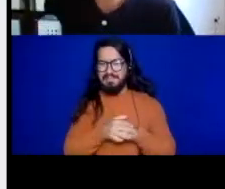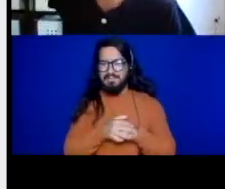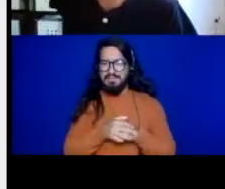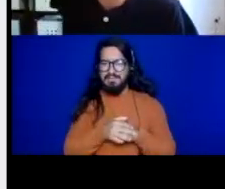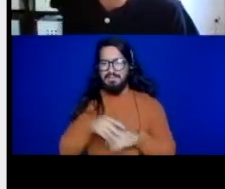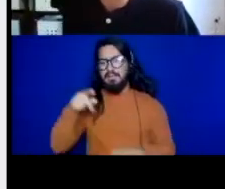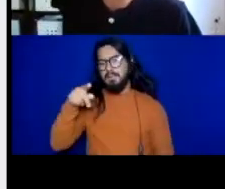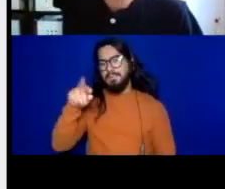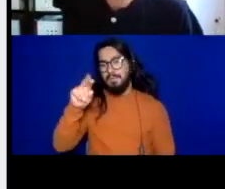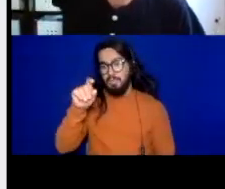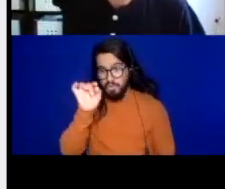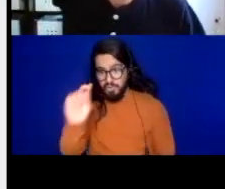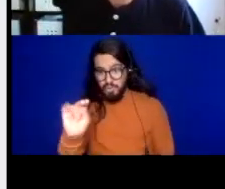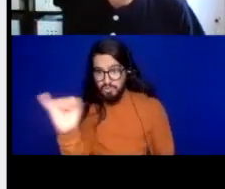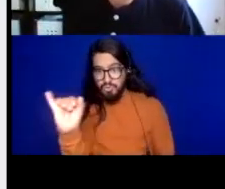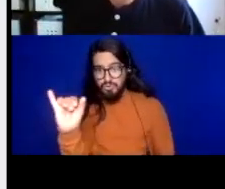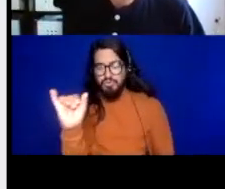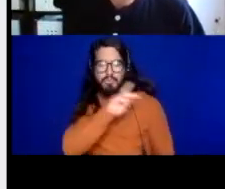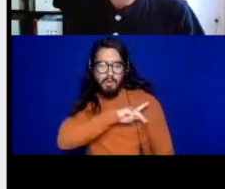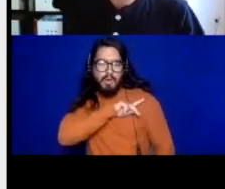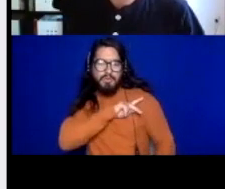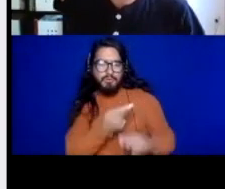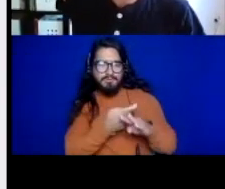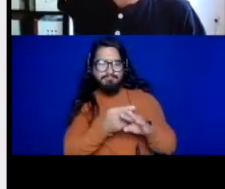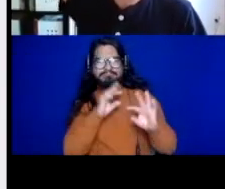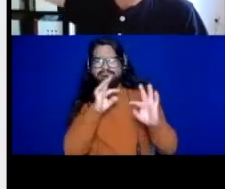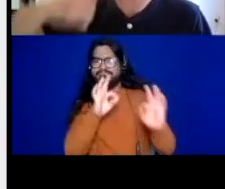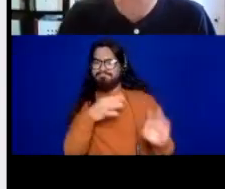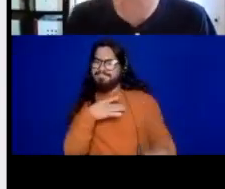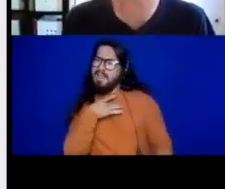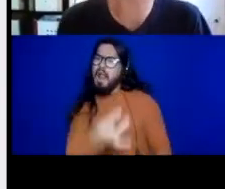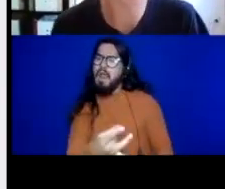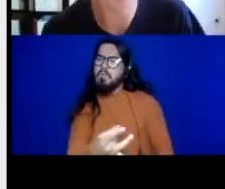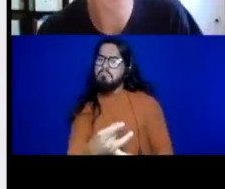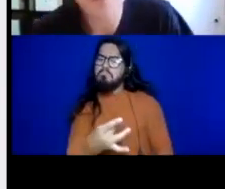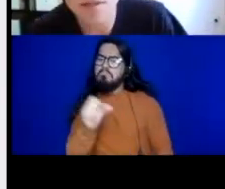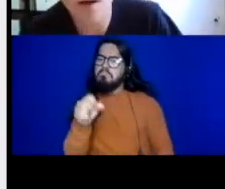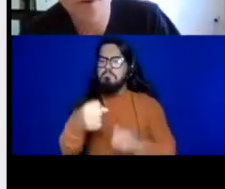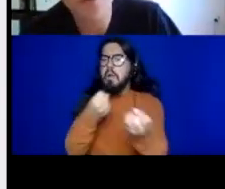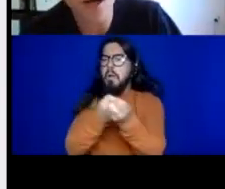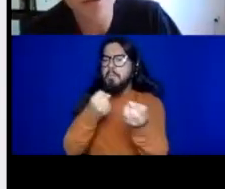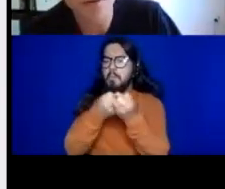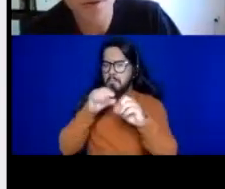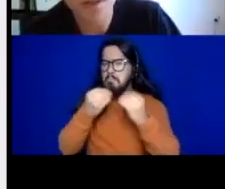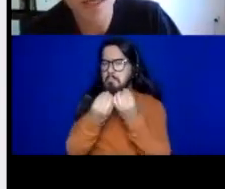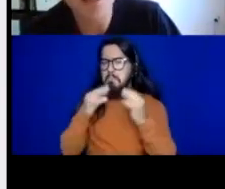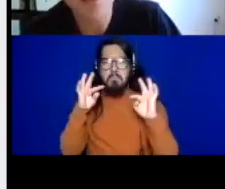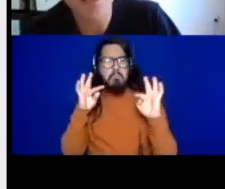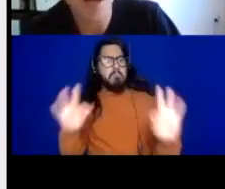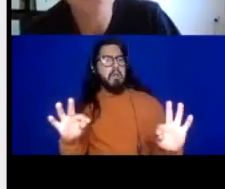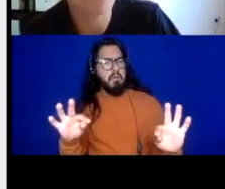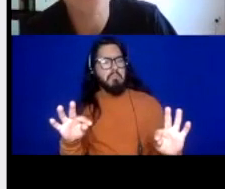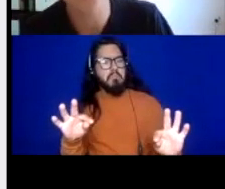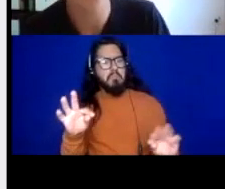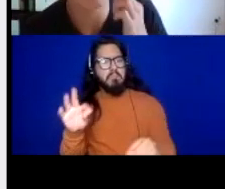mi buzón de entrada. ProtonMail me gusta. Personalmente, sí apoya a organizaciones